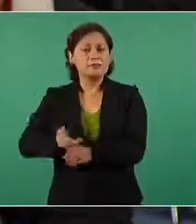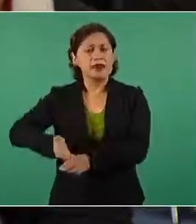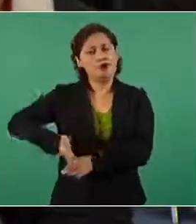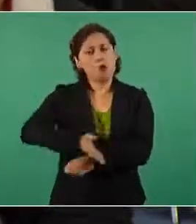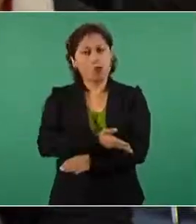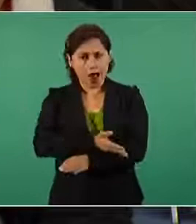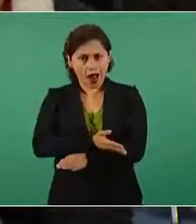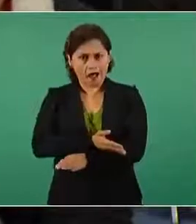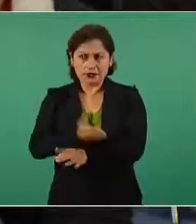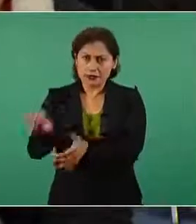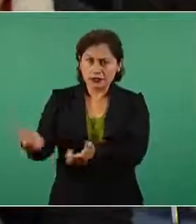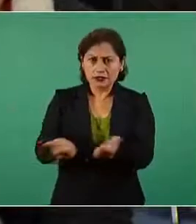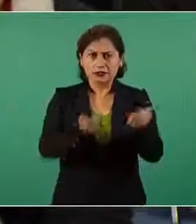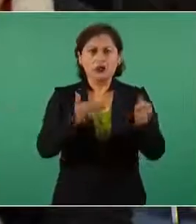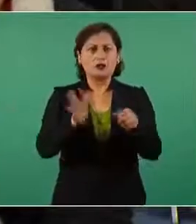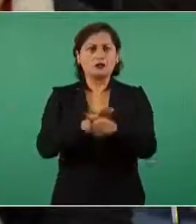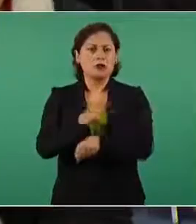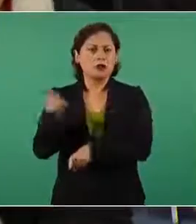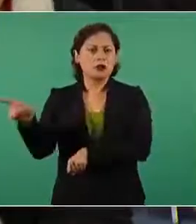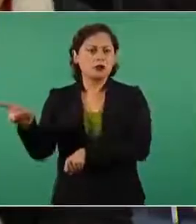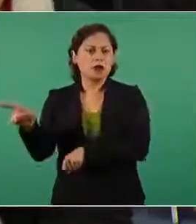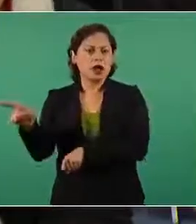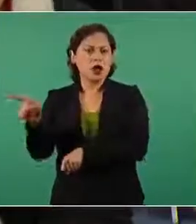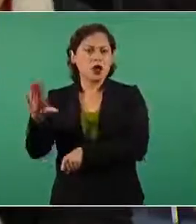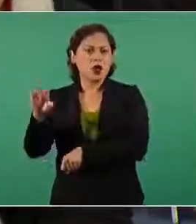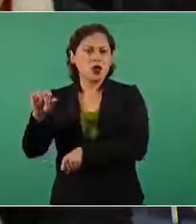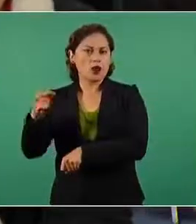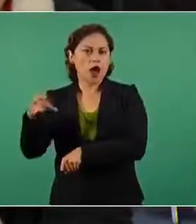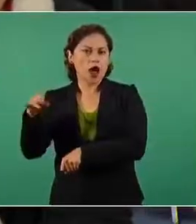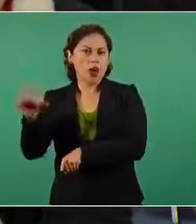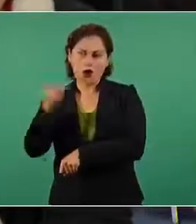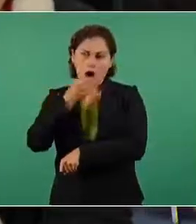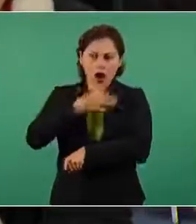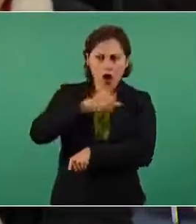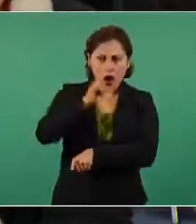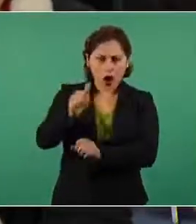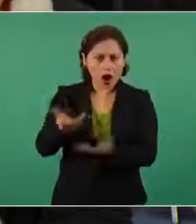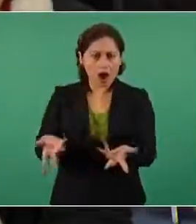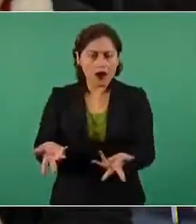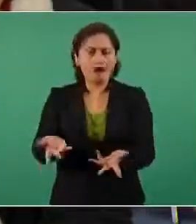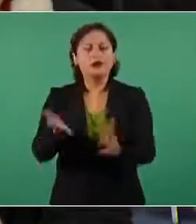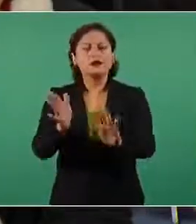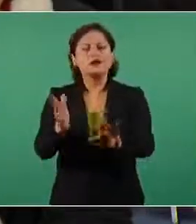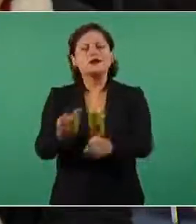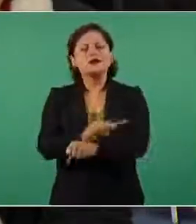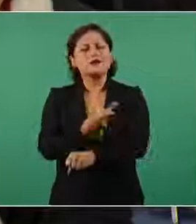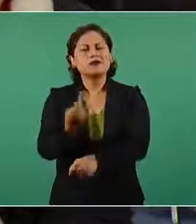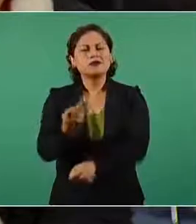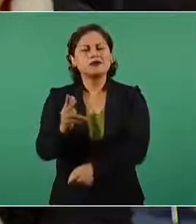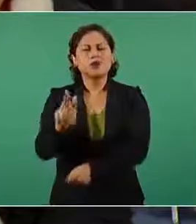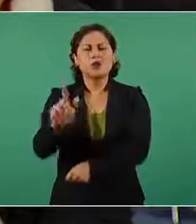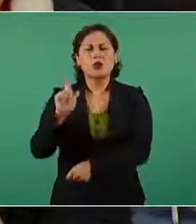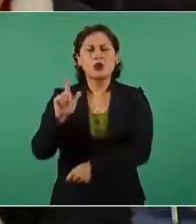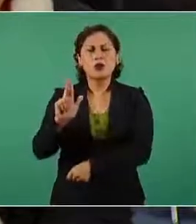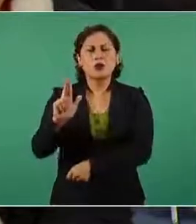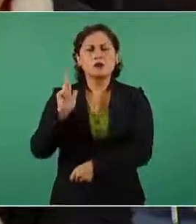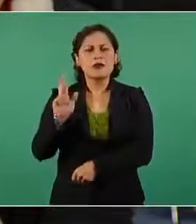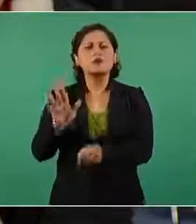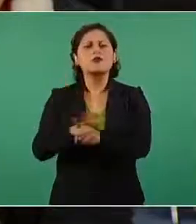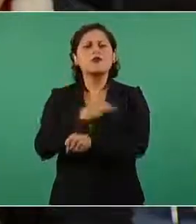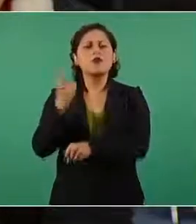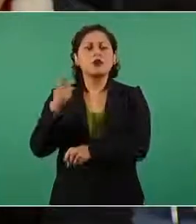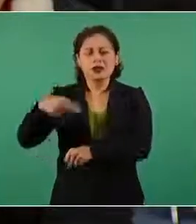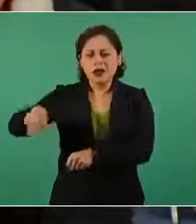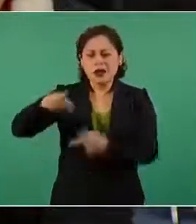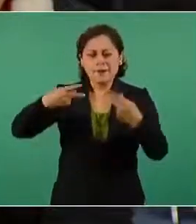una alerta de Conagua. ¿Qué fue lo que pasó el lunes o el martes? ¿Por qué la gente se inundó,